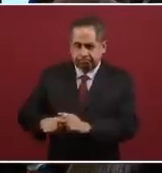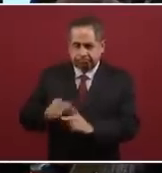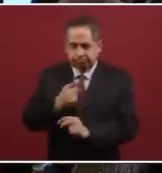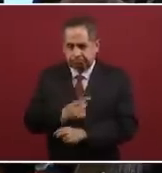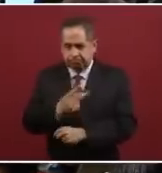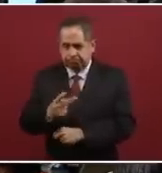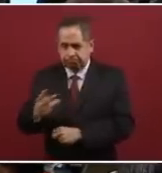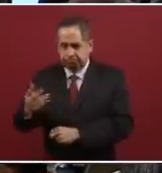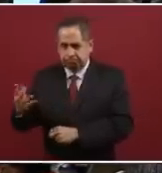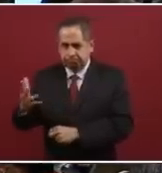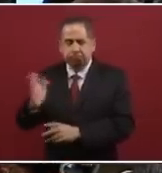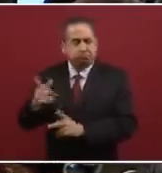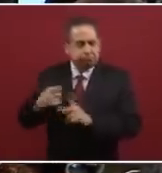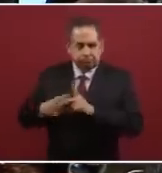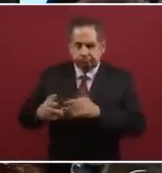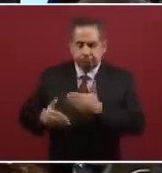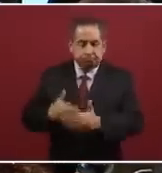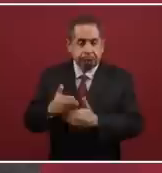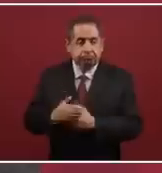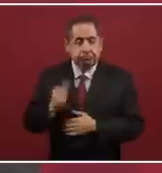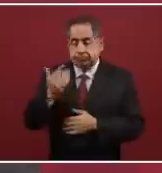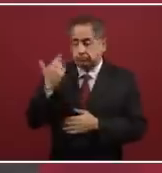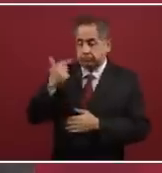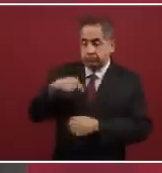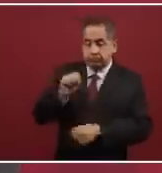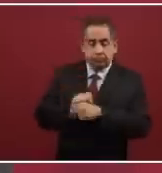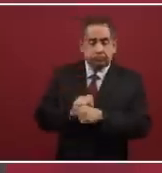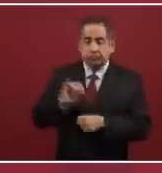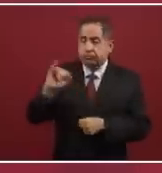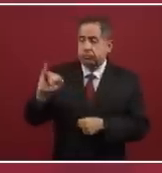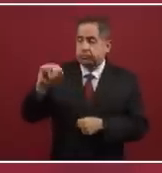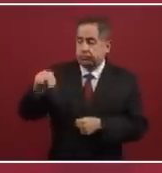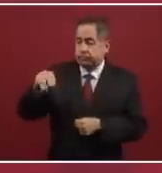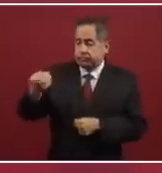semana se completó el personal que le hacía falta al Instituto Nacional de Migración.